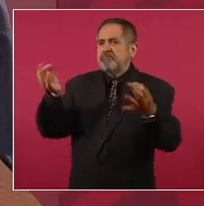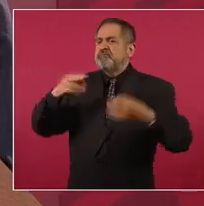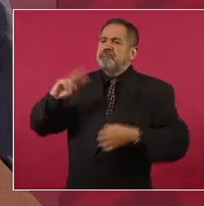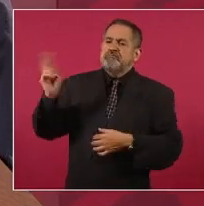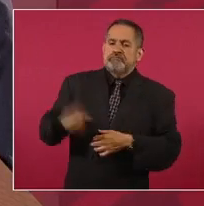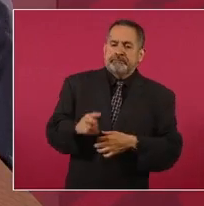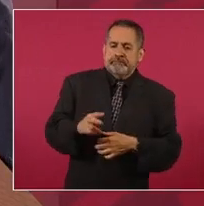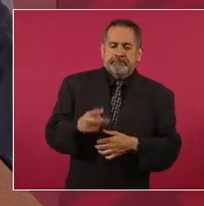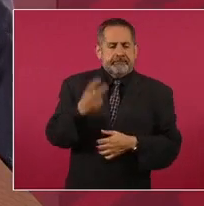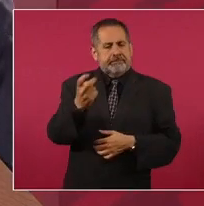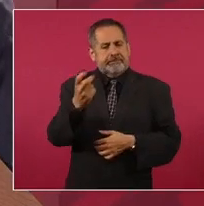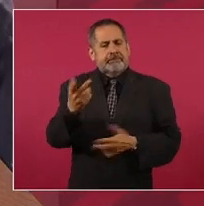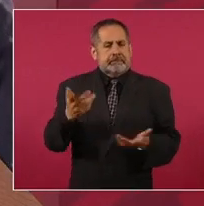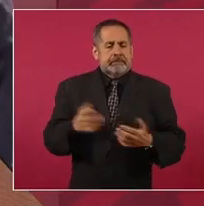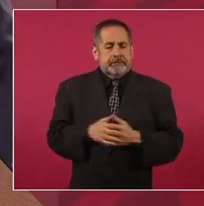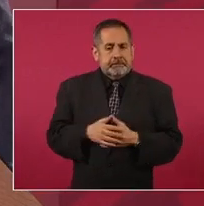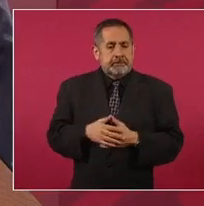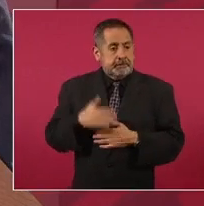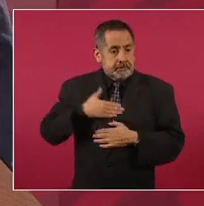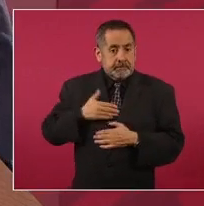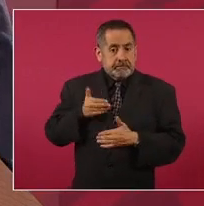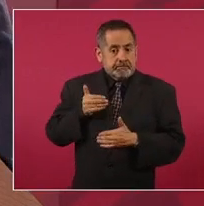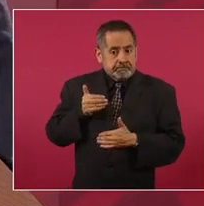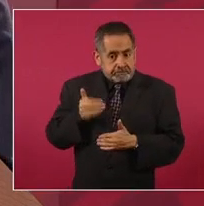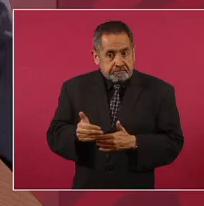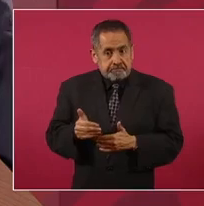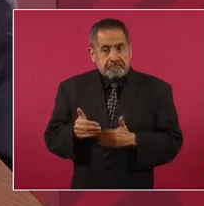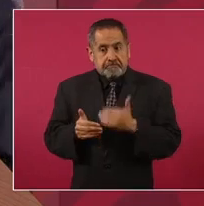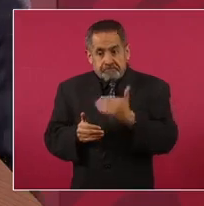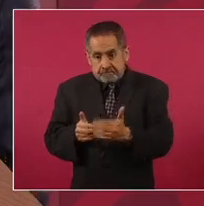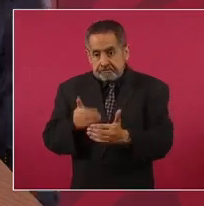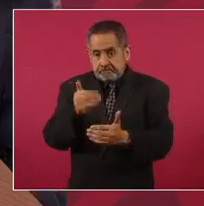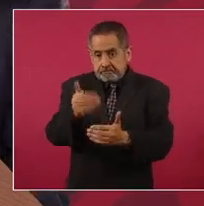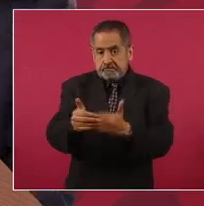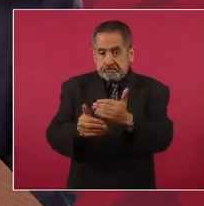Entonces, hemos ido avanzando.